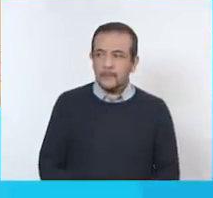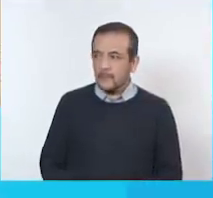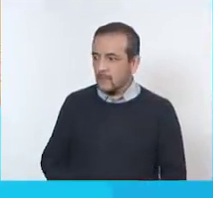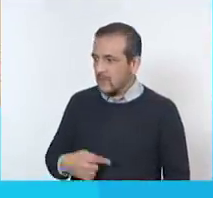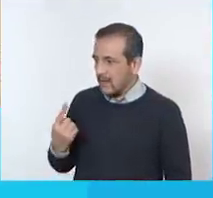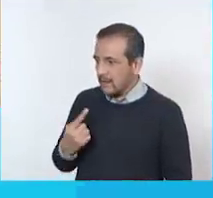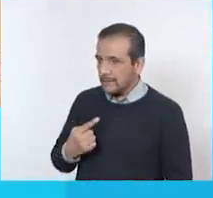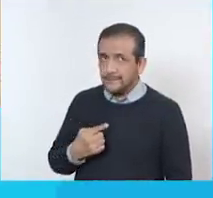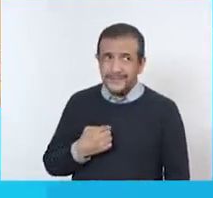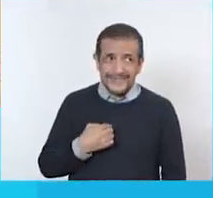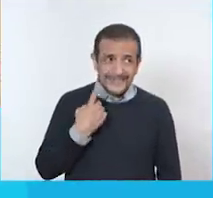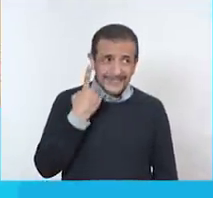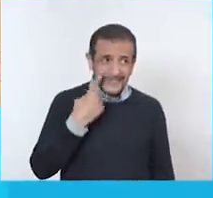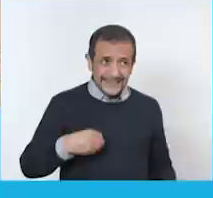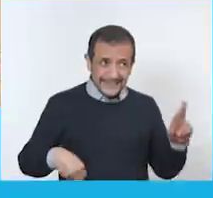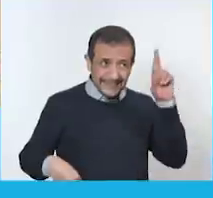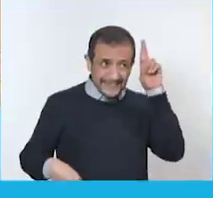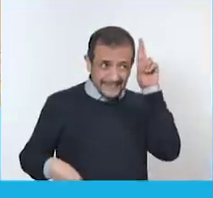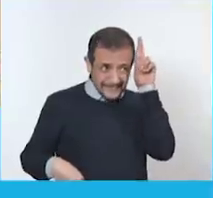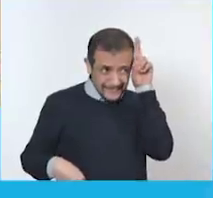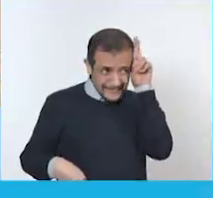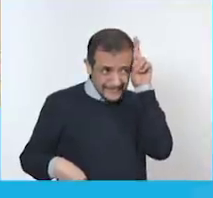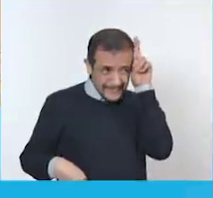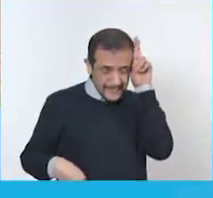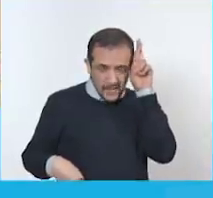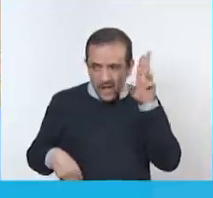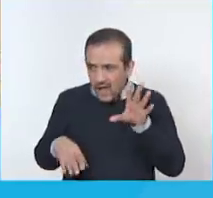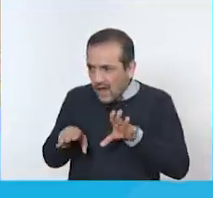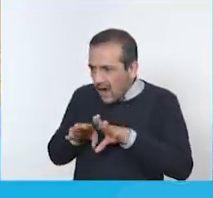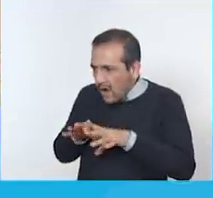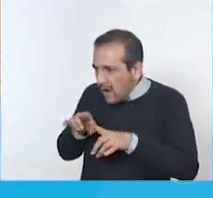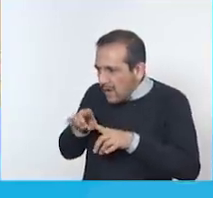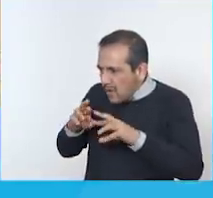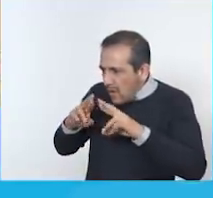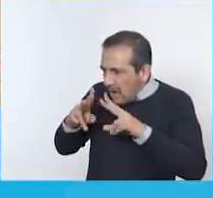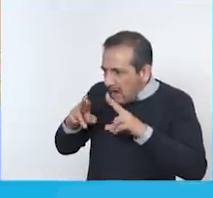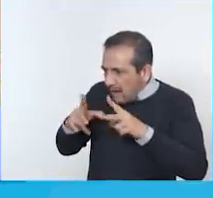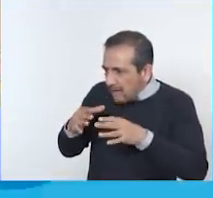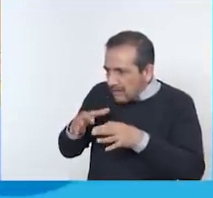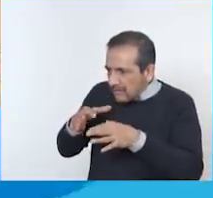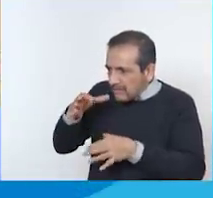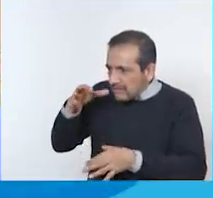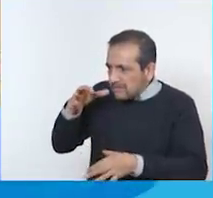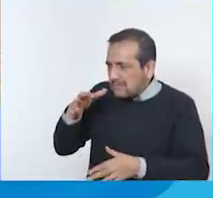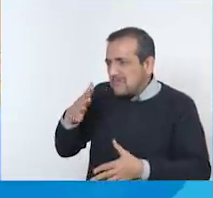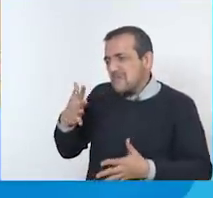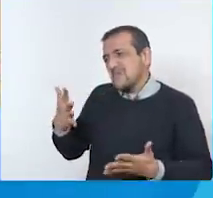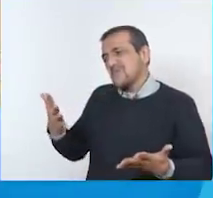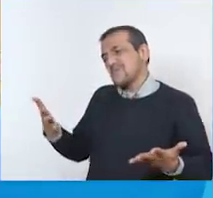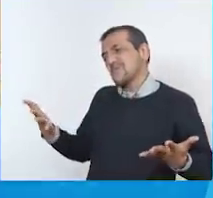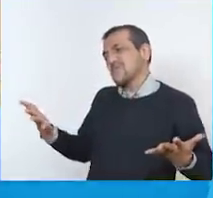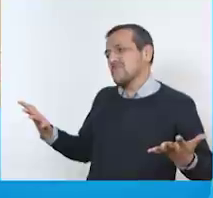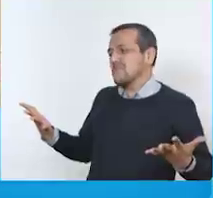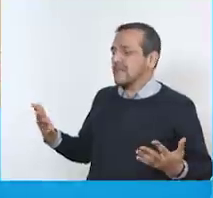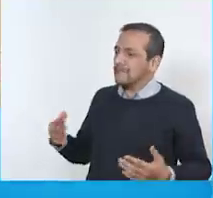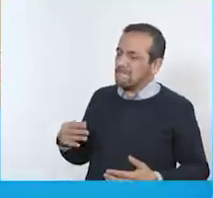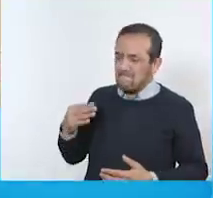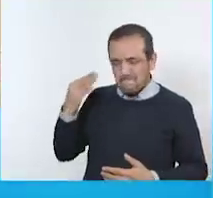¡Lo rompí! ¡No me digas! ¿Cómo que rompiste mi florero? ¡Qué bárbaro!